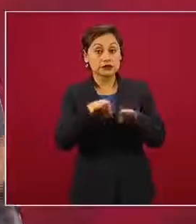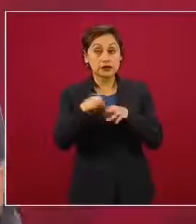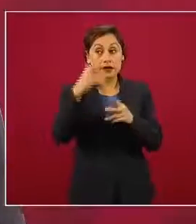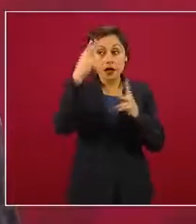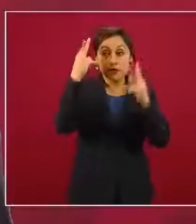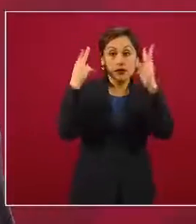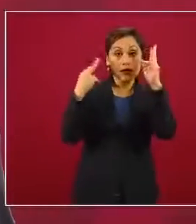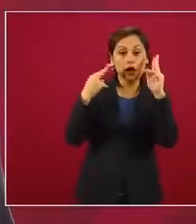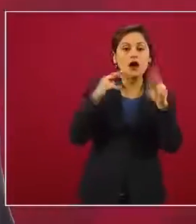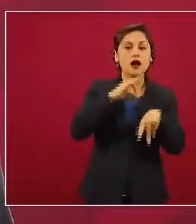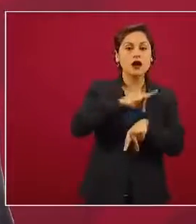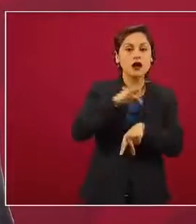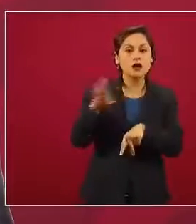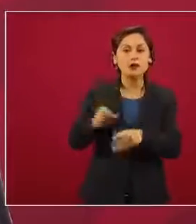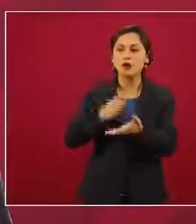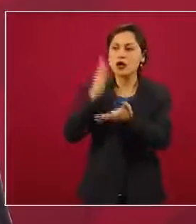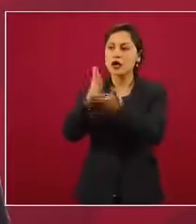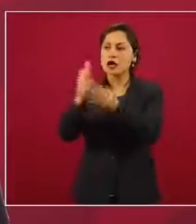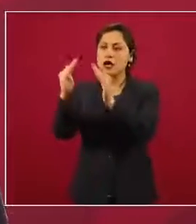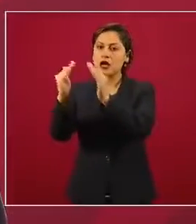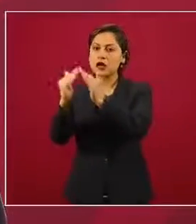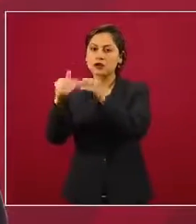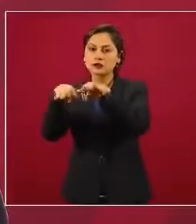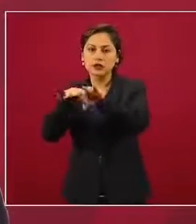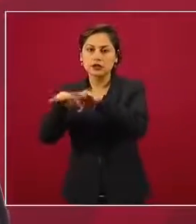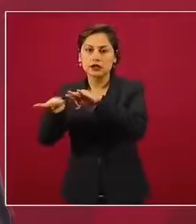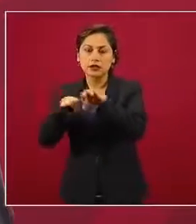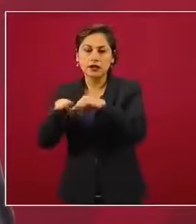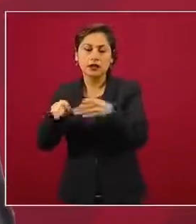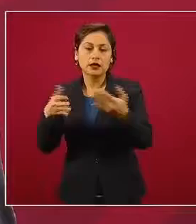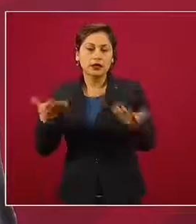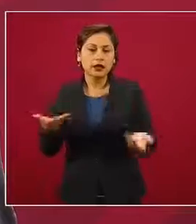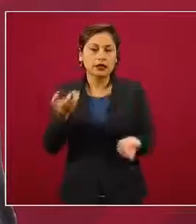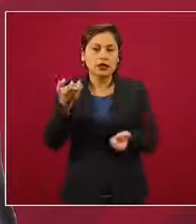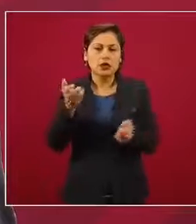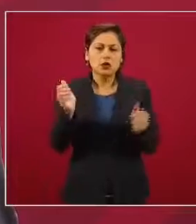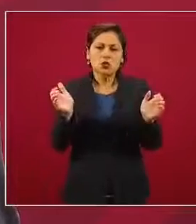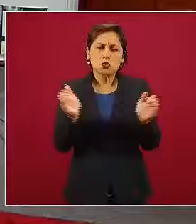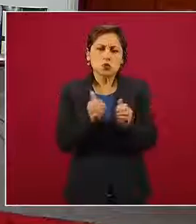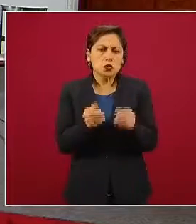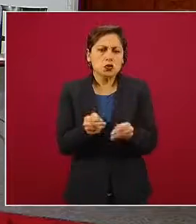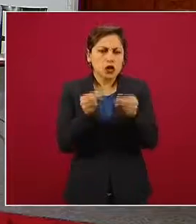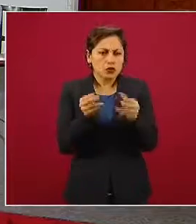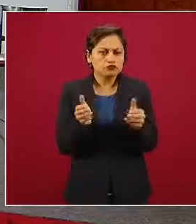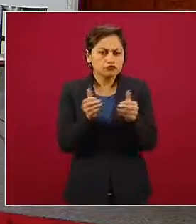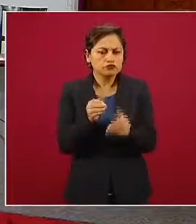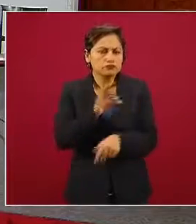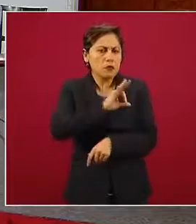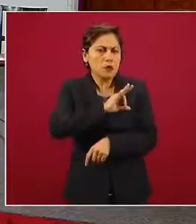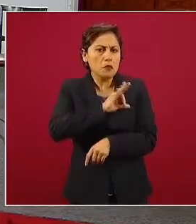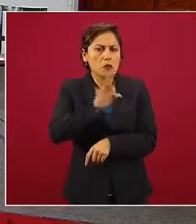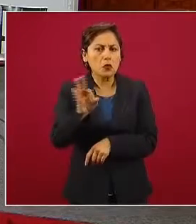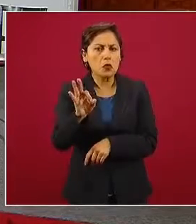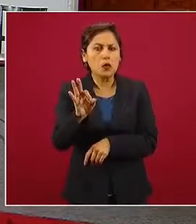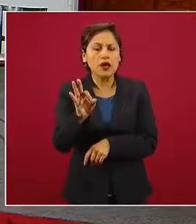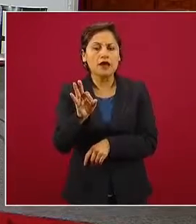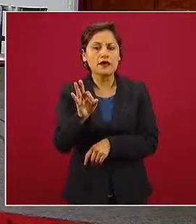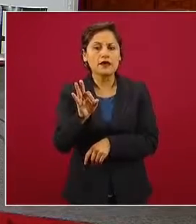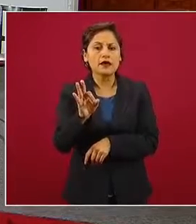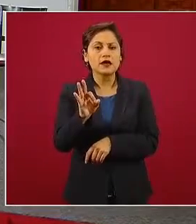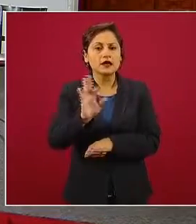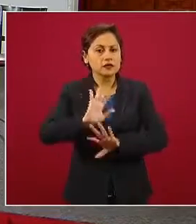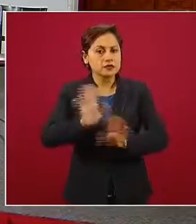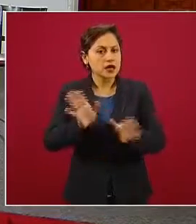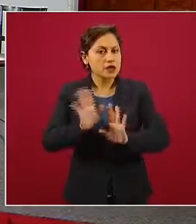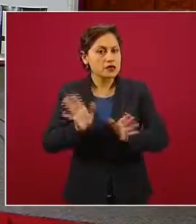mayormente son proveedores individuales o de carácter familiar, son pequeños negocios y es importante que se reactiven, como hemos